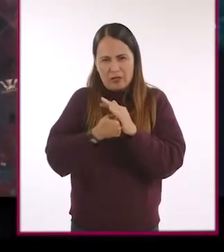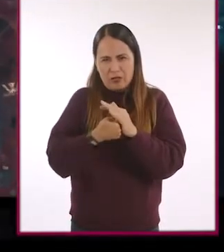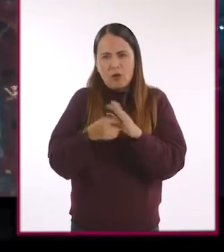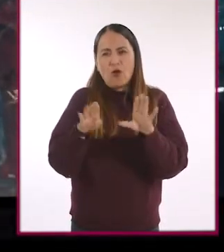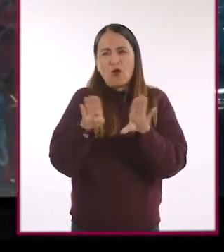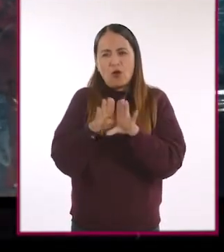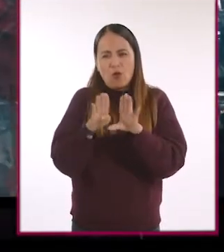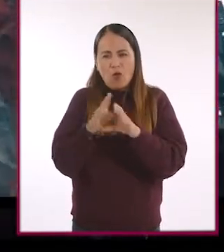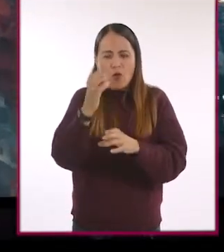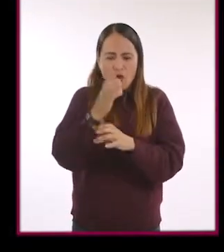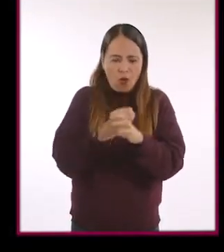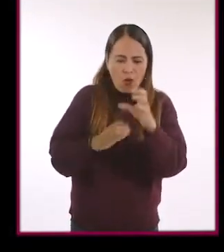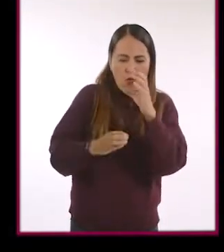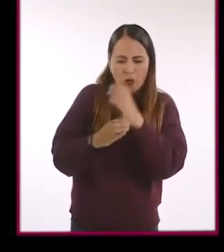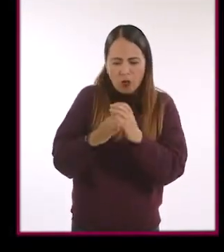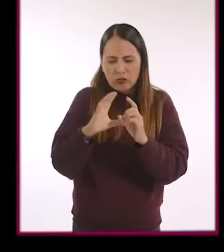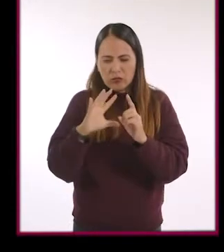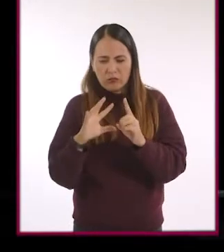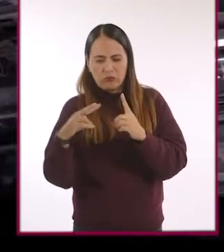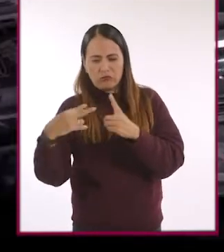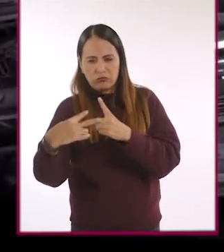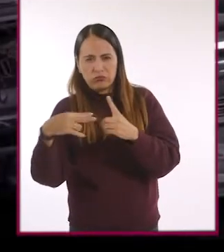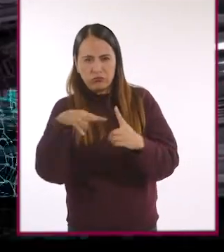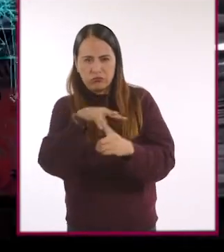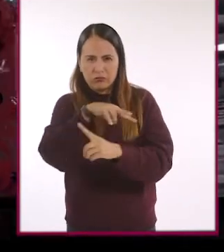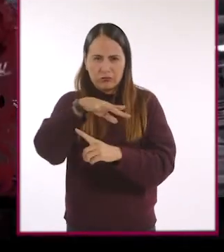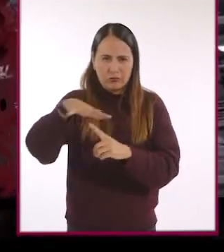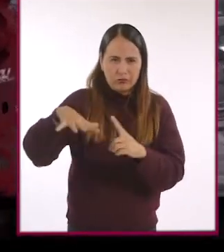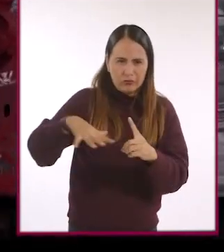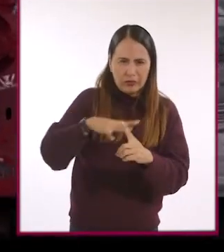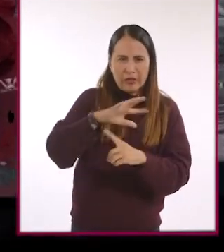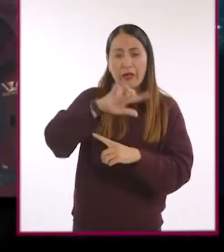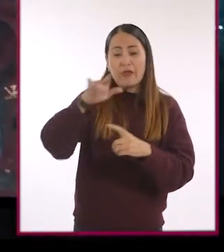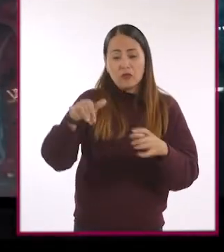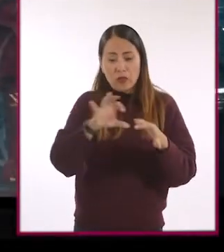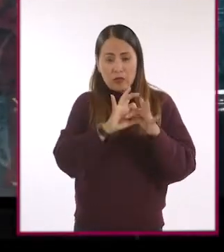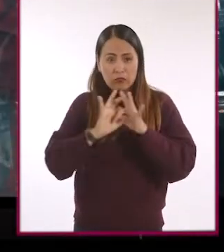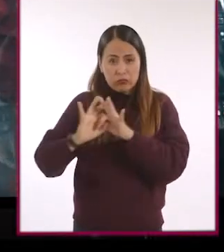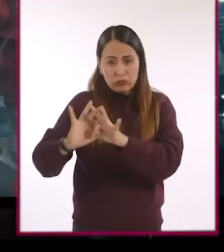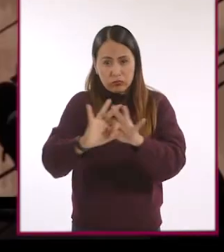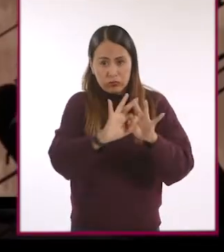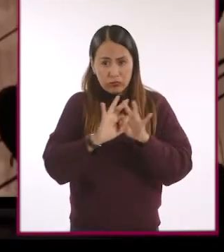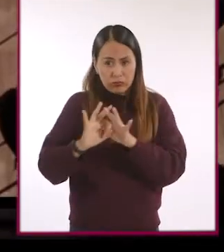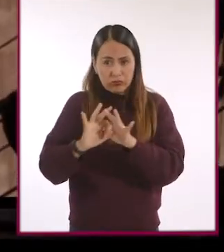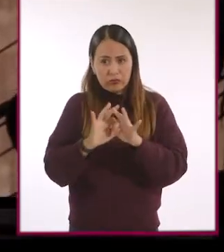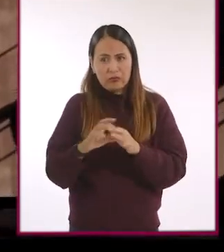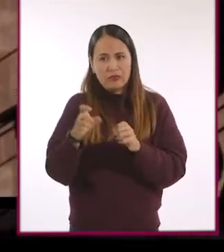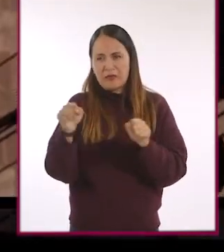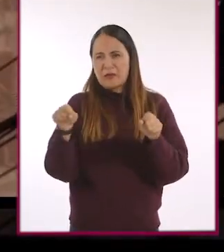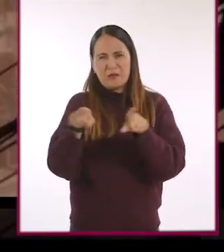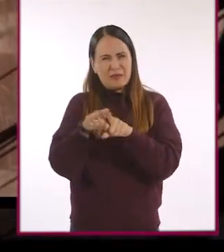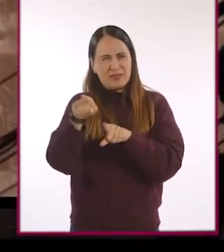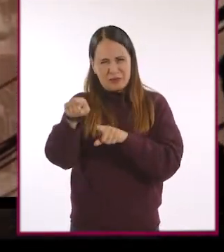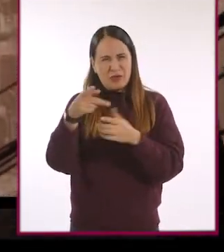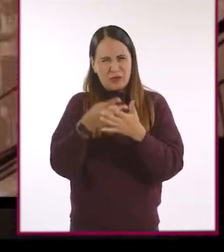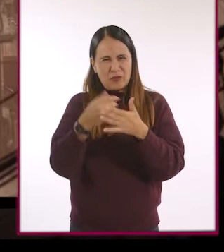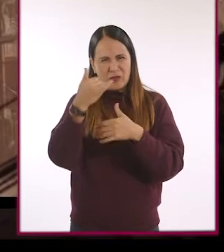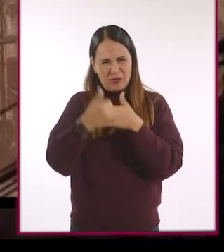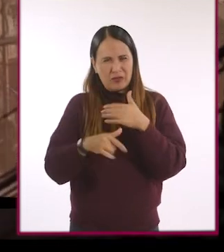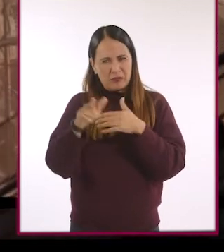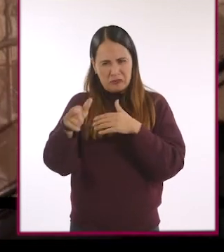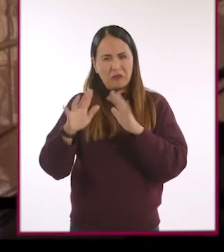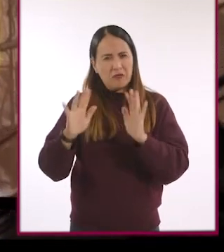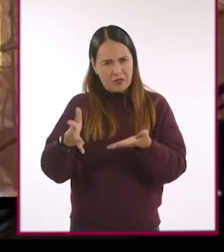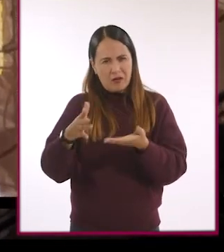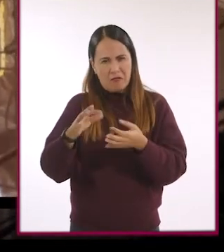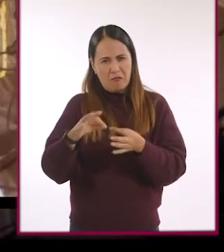ponen todos los elementos en diferentes planos para obtener paralaje entre ellos. Aquí hay otro que también es del mismo proyecto, que también está